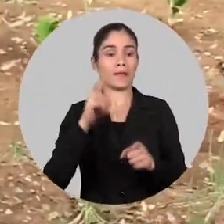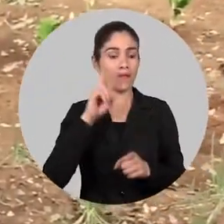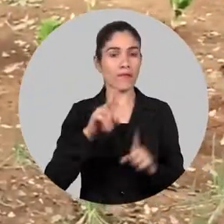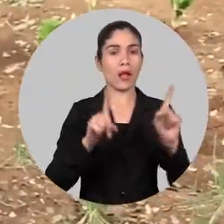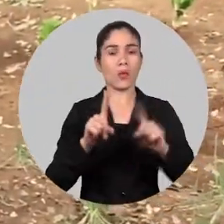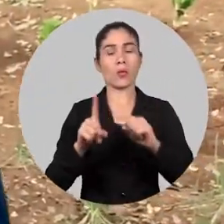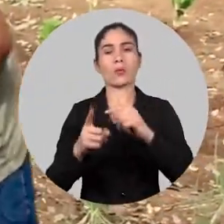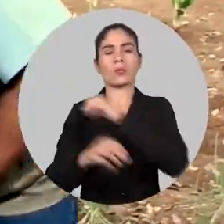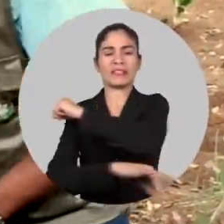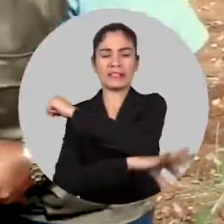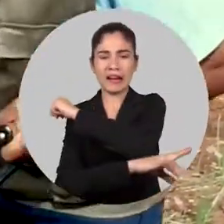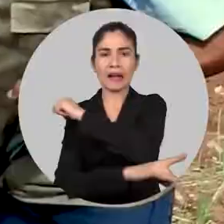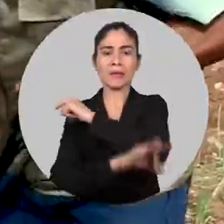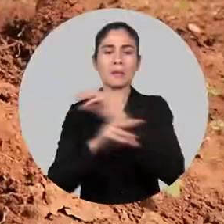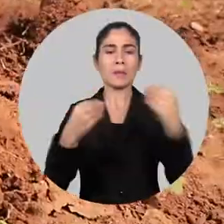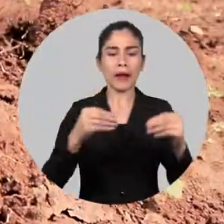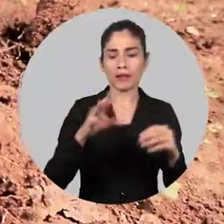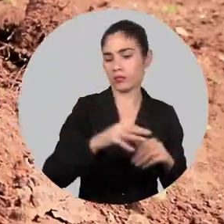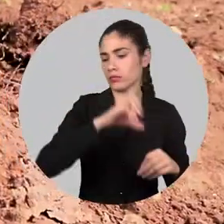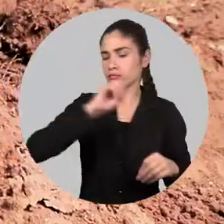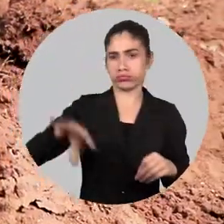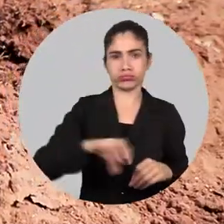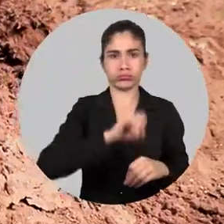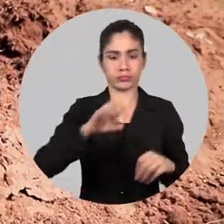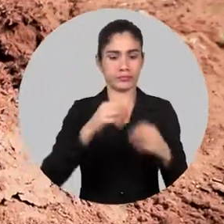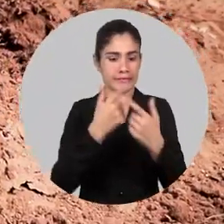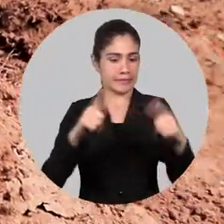hule, ya se pipa y se han.